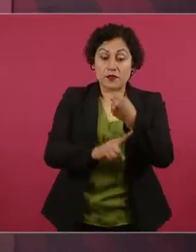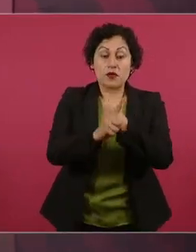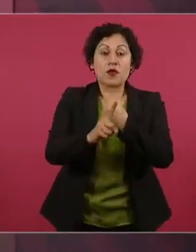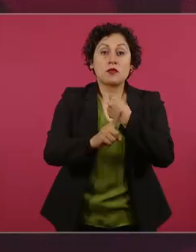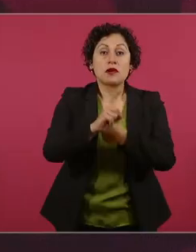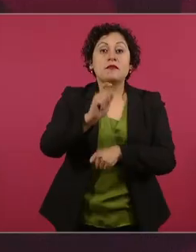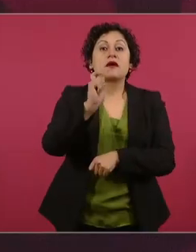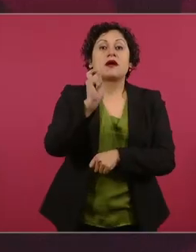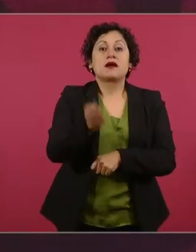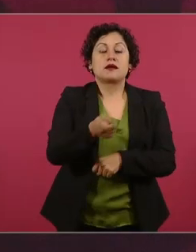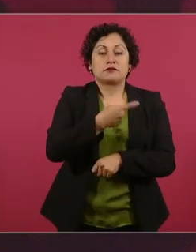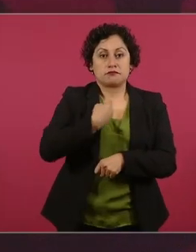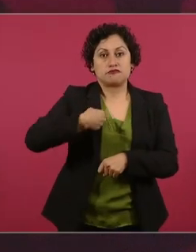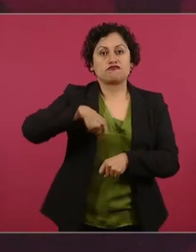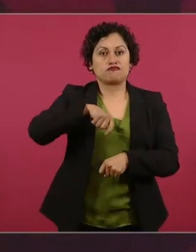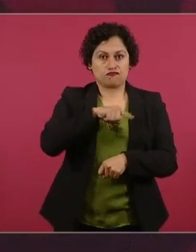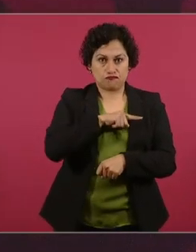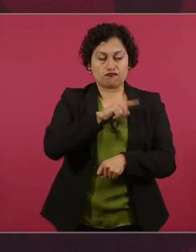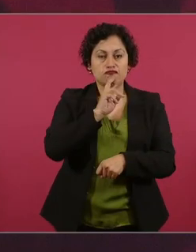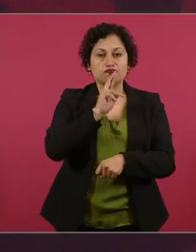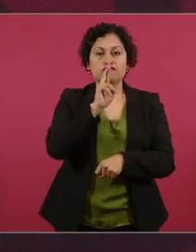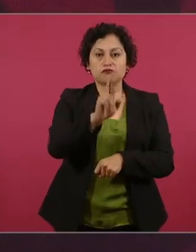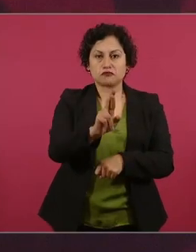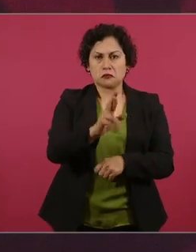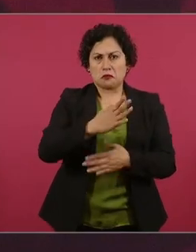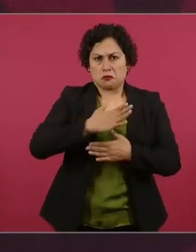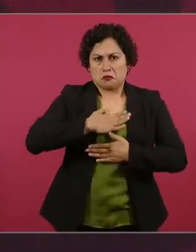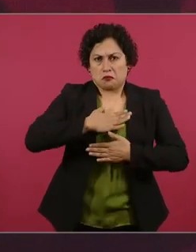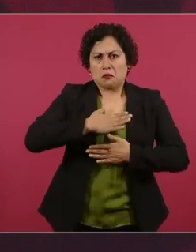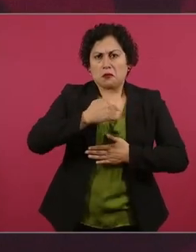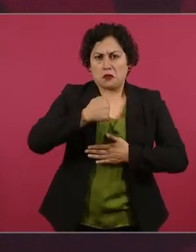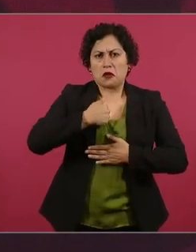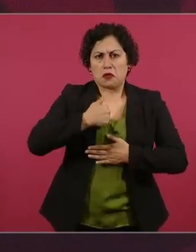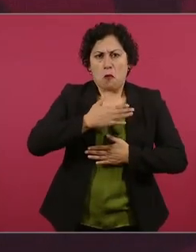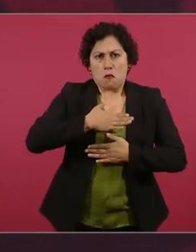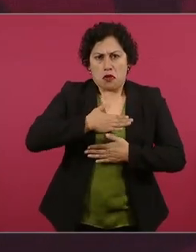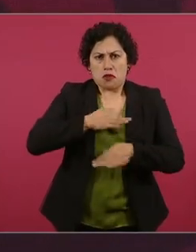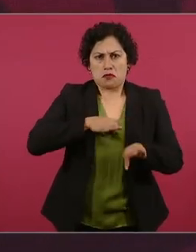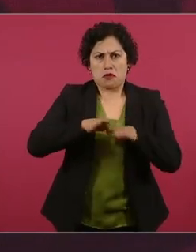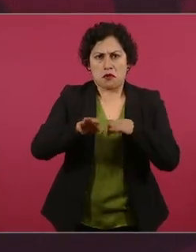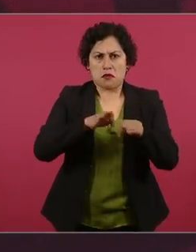Yo tengo la facultad de enviar iniciativas de reforma.